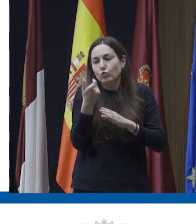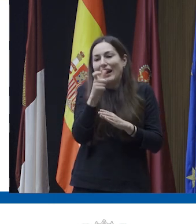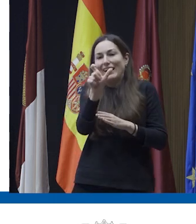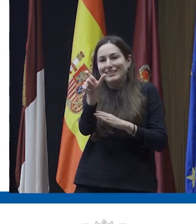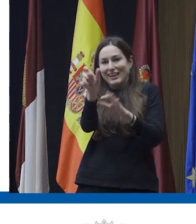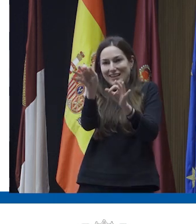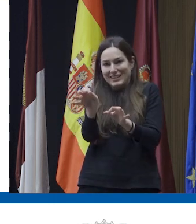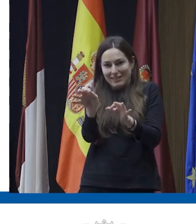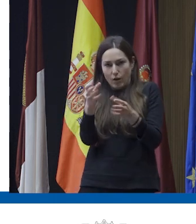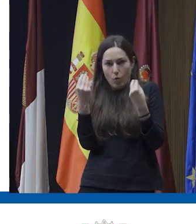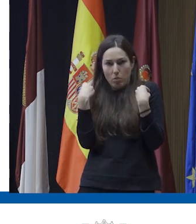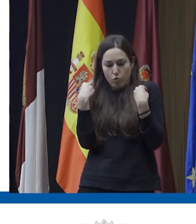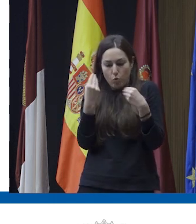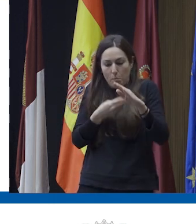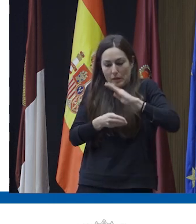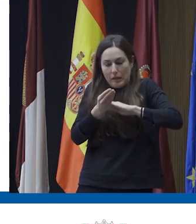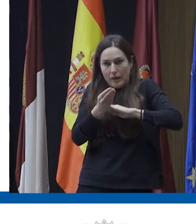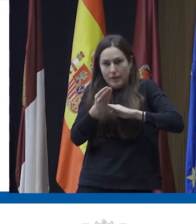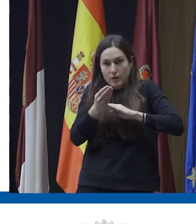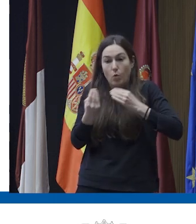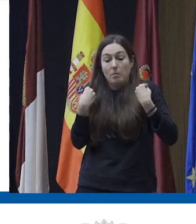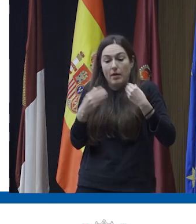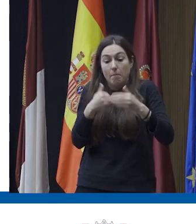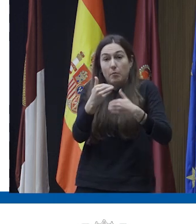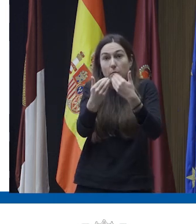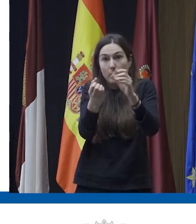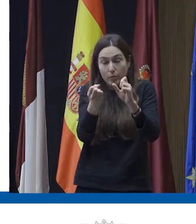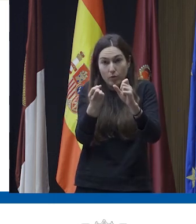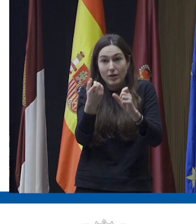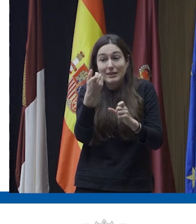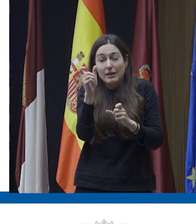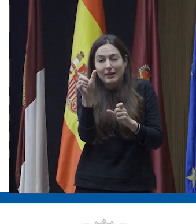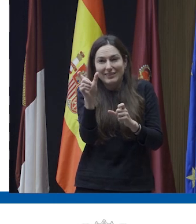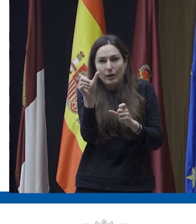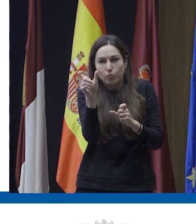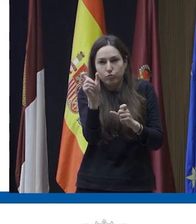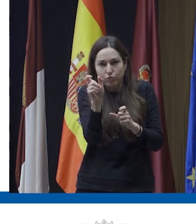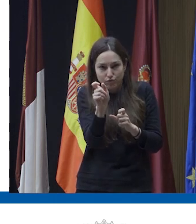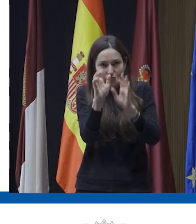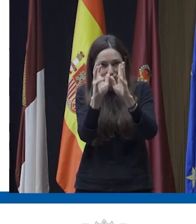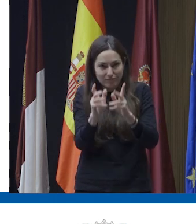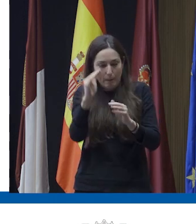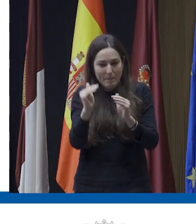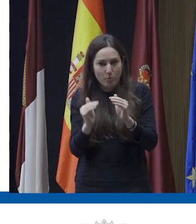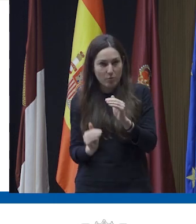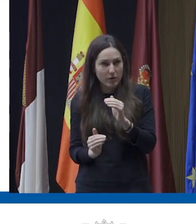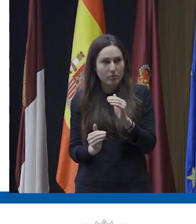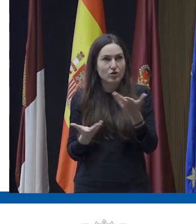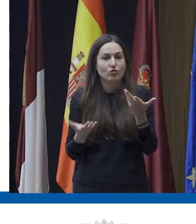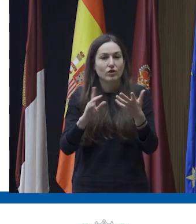vamos perdiendo. Entonces nosotros, a lo largo de la cirugía, bueno, durante la cirugía, para que lo tengáis en cuenta,